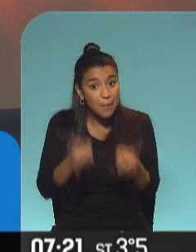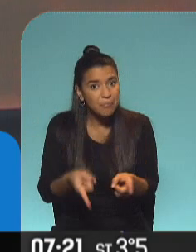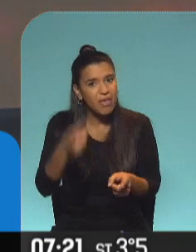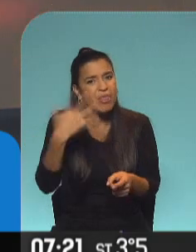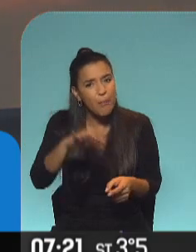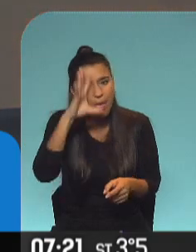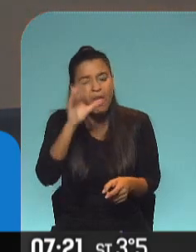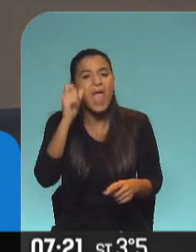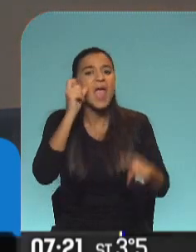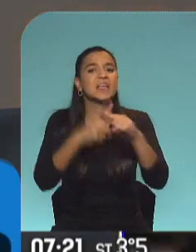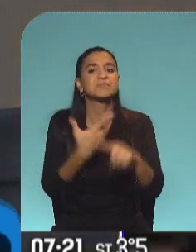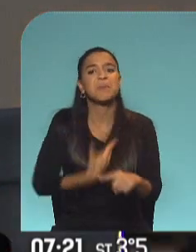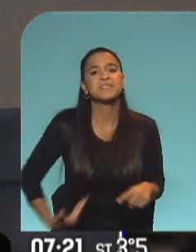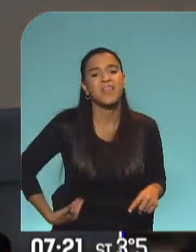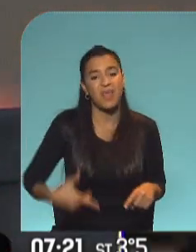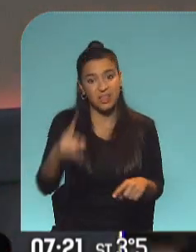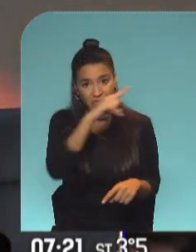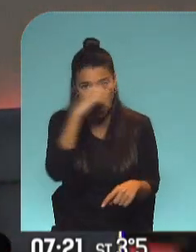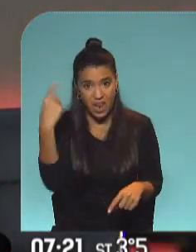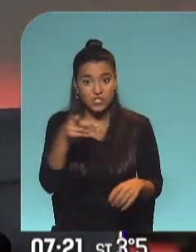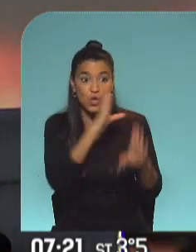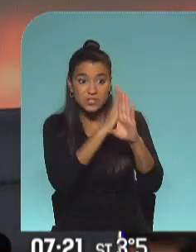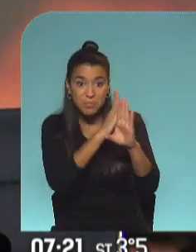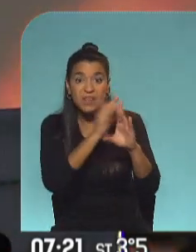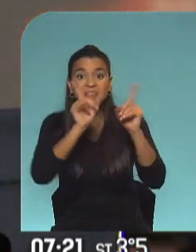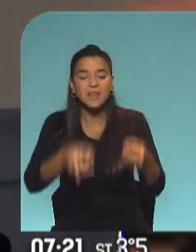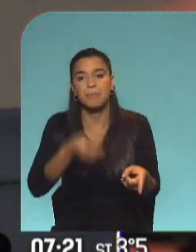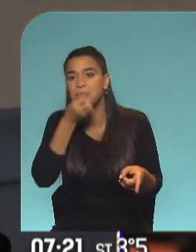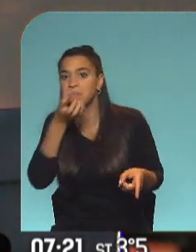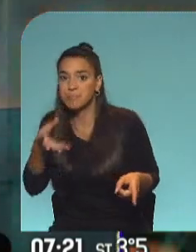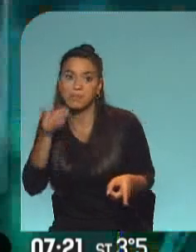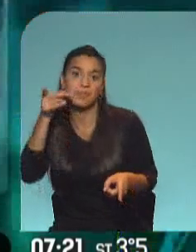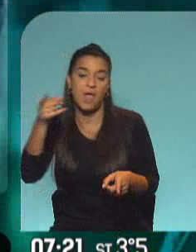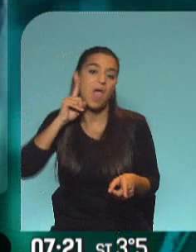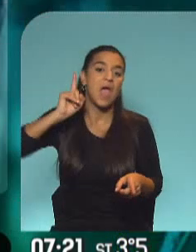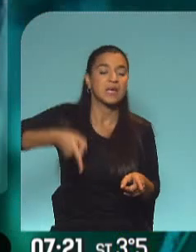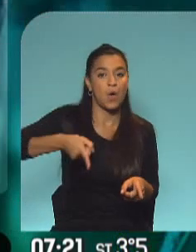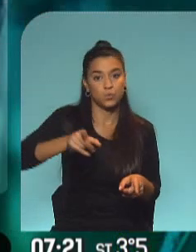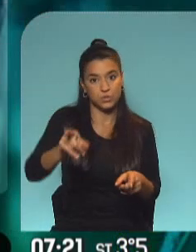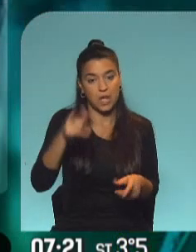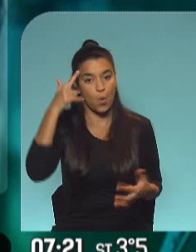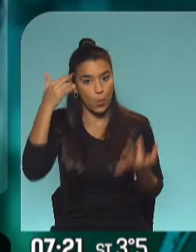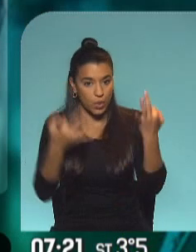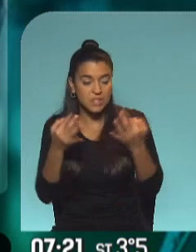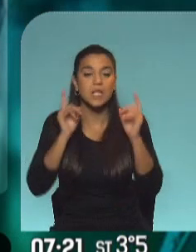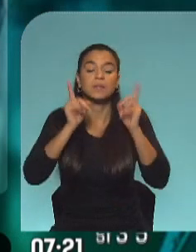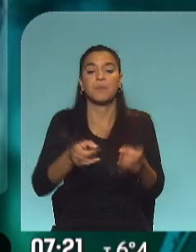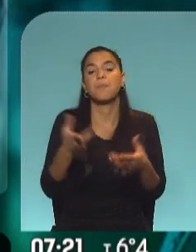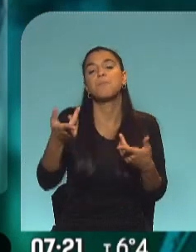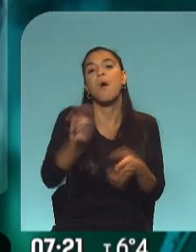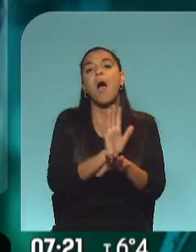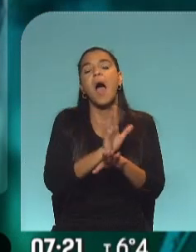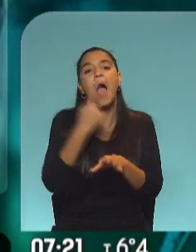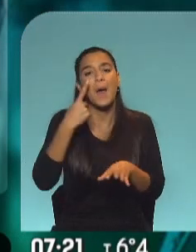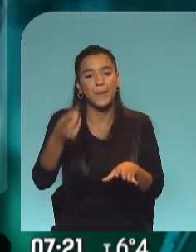en cuenta que la expresidenta de la Nación, además de haber sido espiada, es querellante en esta causa judicial. Bien. Vamos a repasar algunas de las